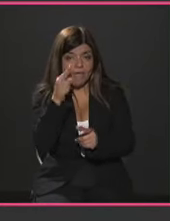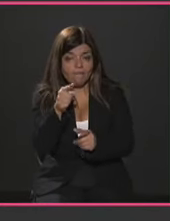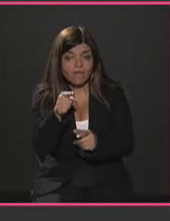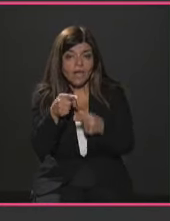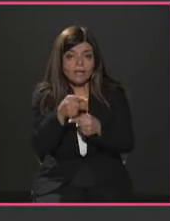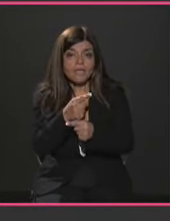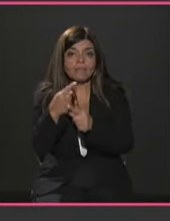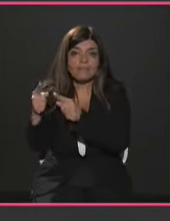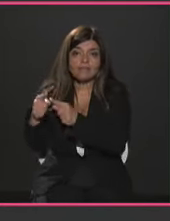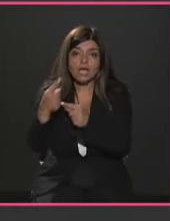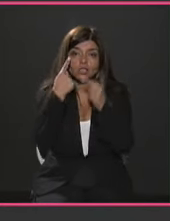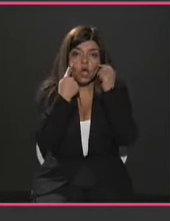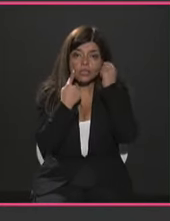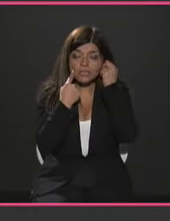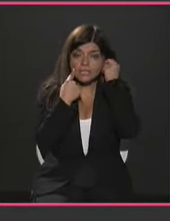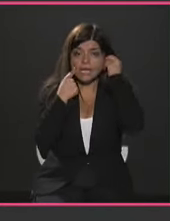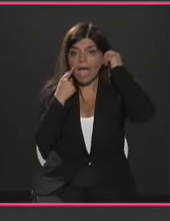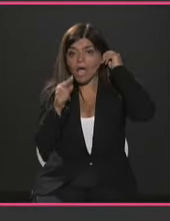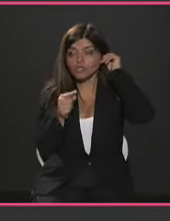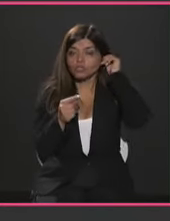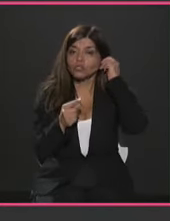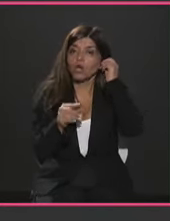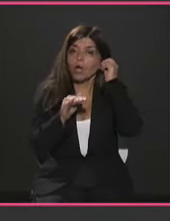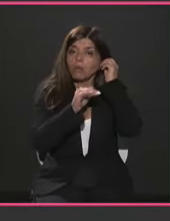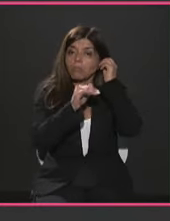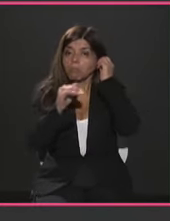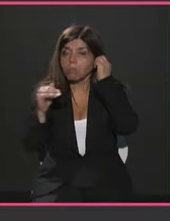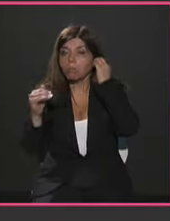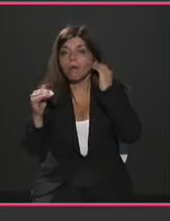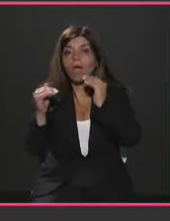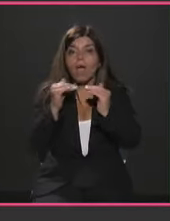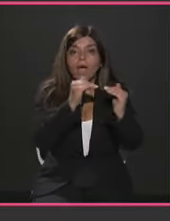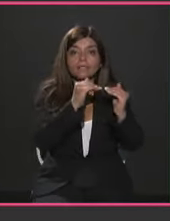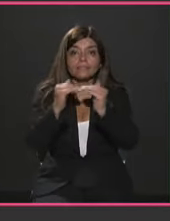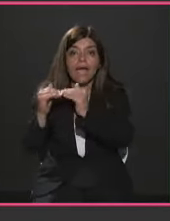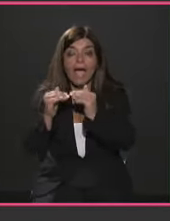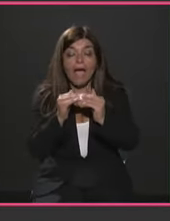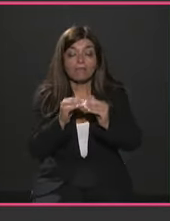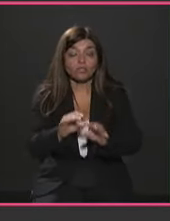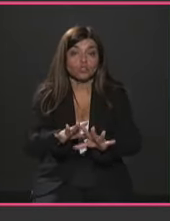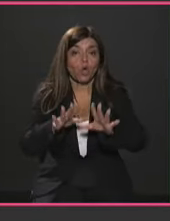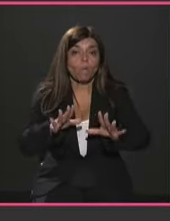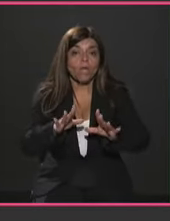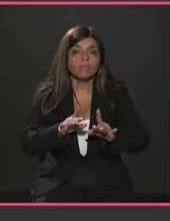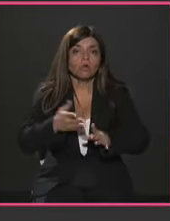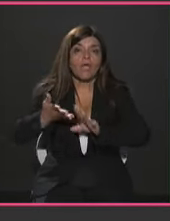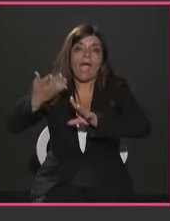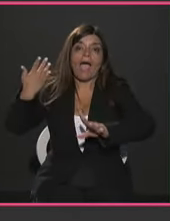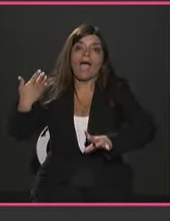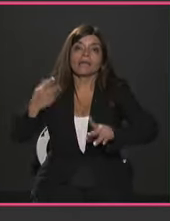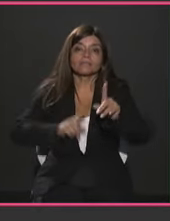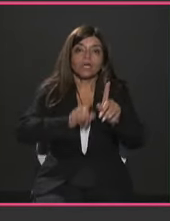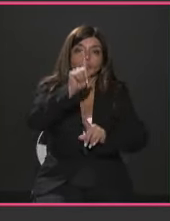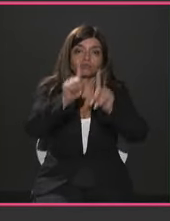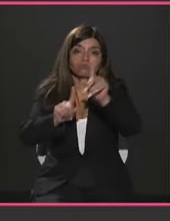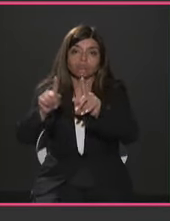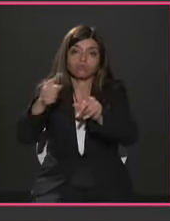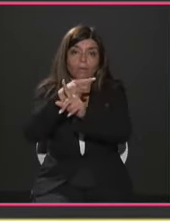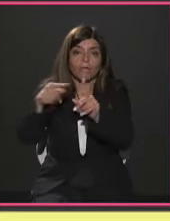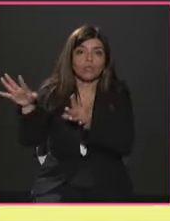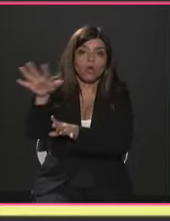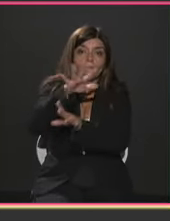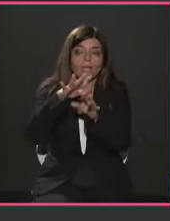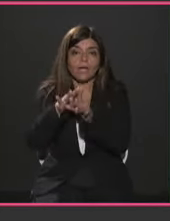incluso en distintos días esto es bastante estable lo cual puede ser una sorpresa para muchos considerando que fluctua mucho el medio